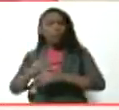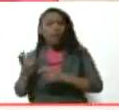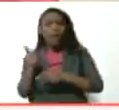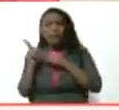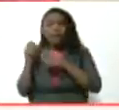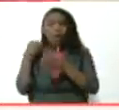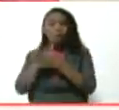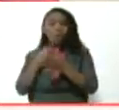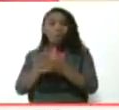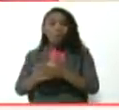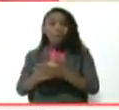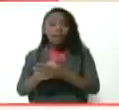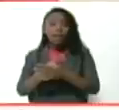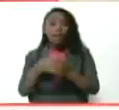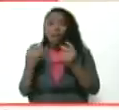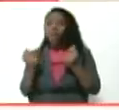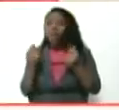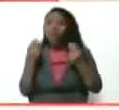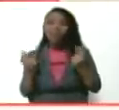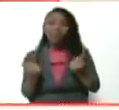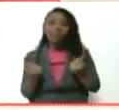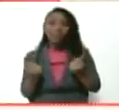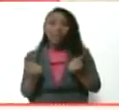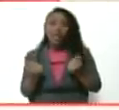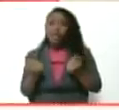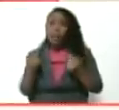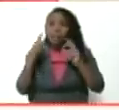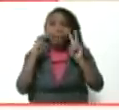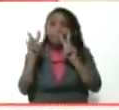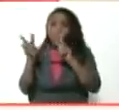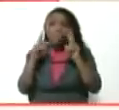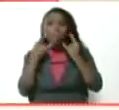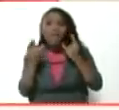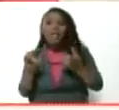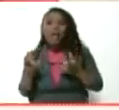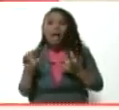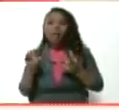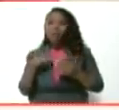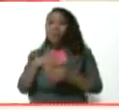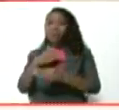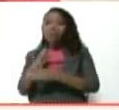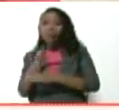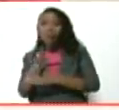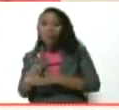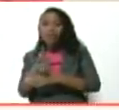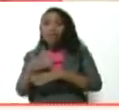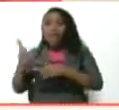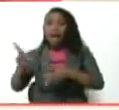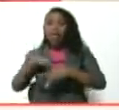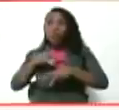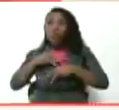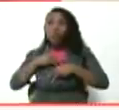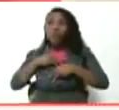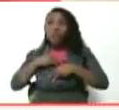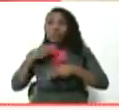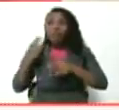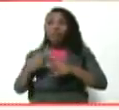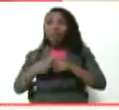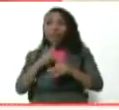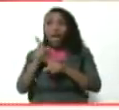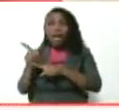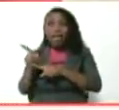esta lucha tiene de audacia, de ser audaz, de correr riesgos, de asumir los riesgos y las consecuencias de ese